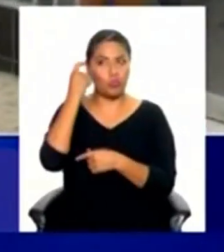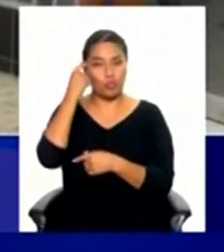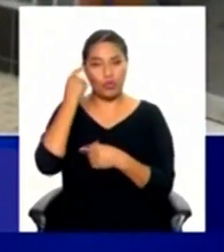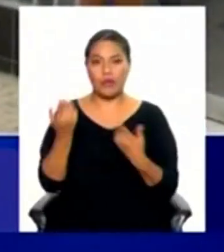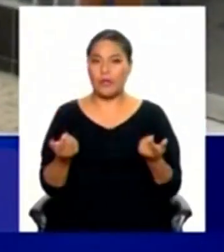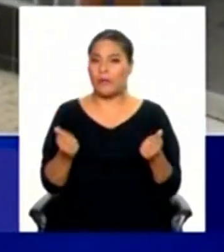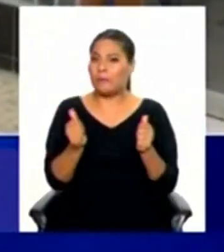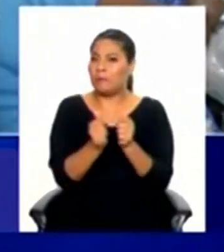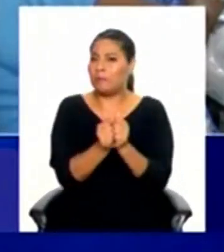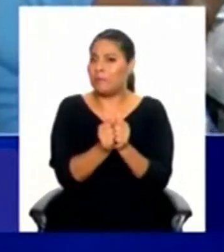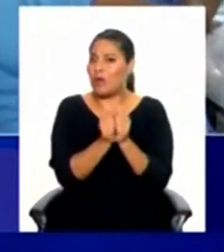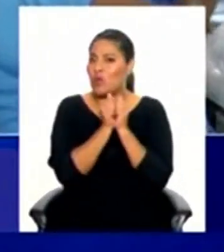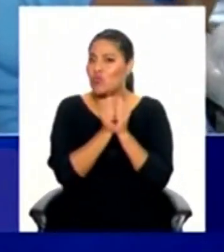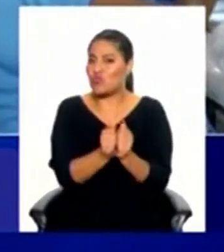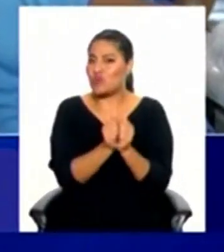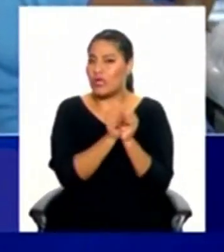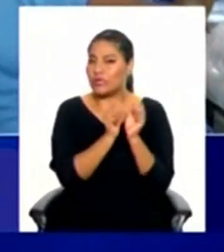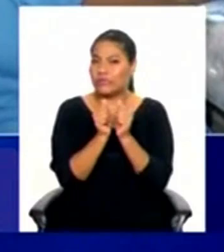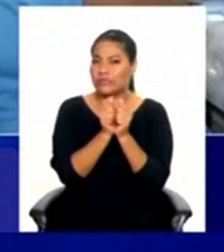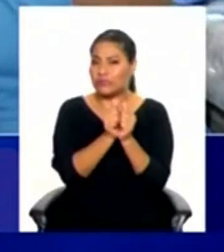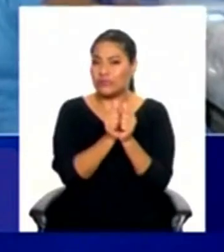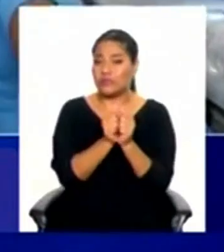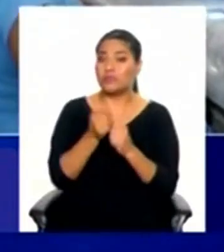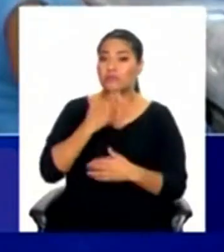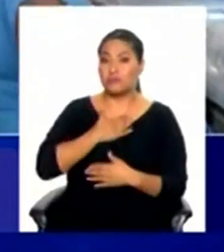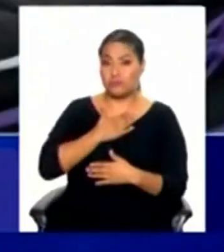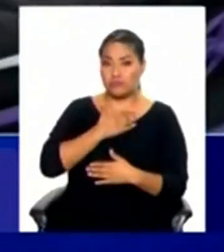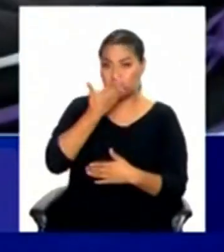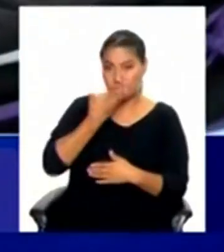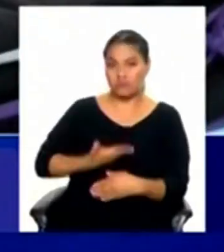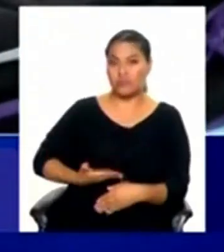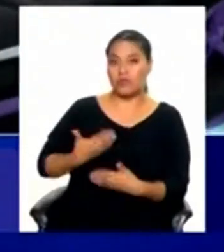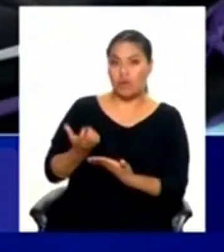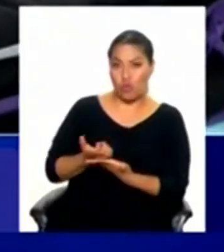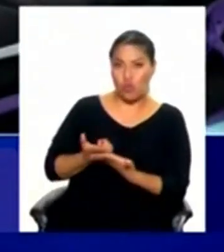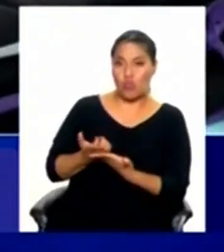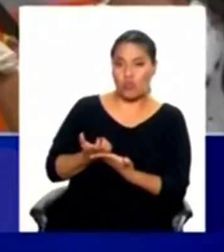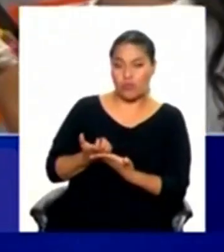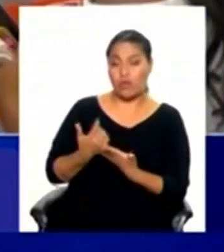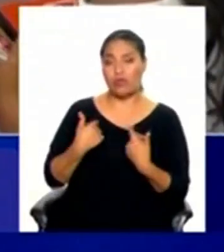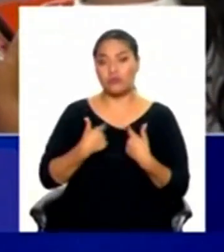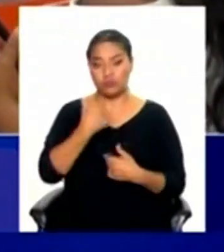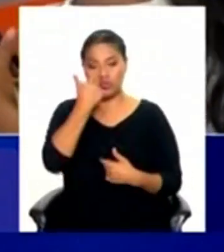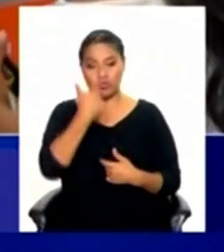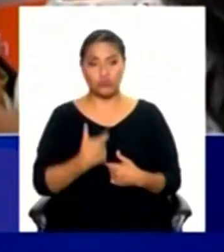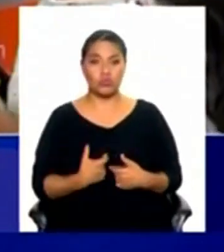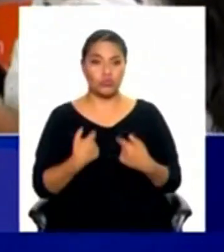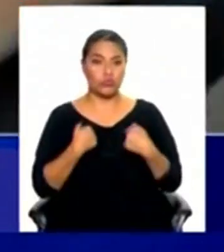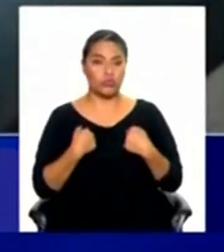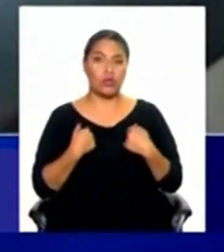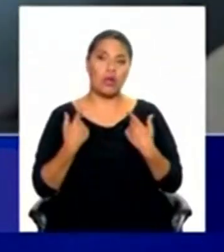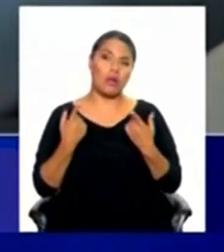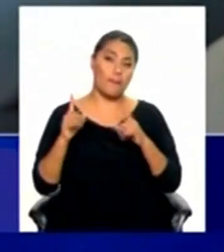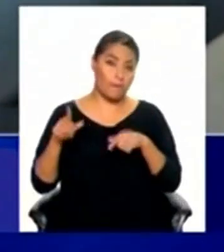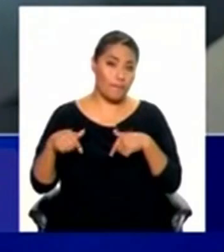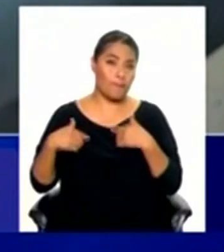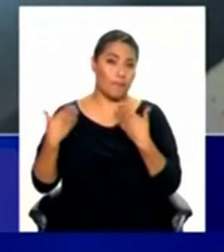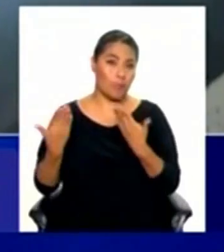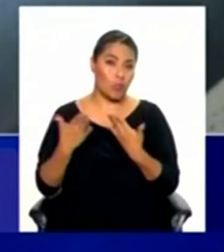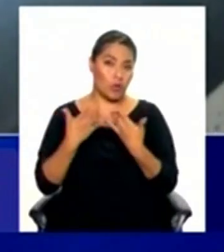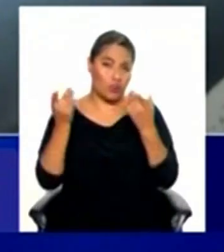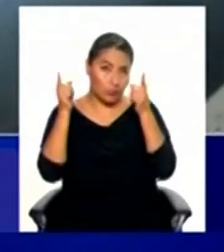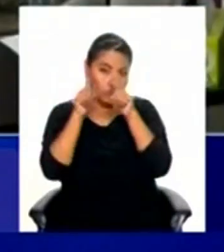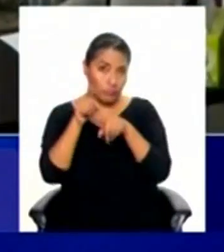como economista te puedo responder como economista pero también te puedo responder como Ciudadano si no preguntas que si se pueden lograr